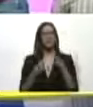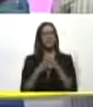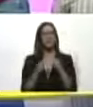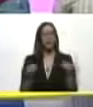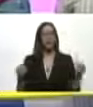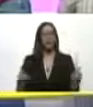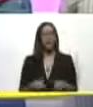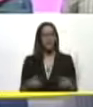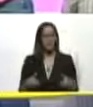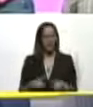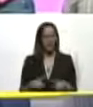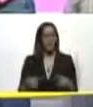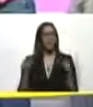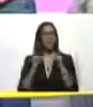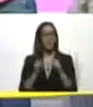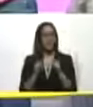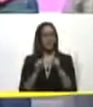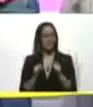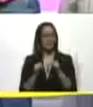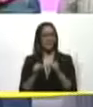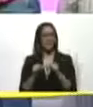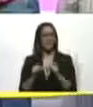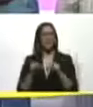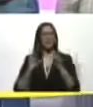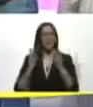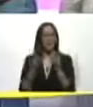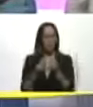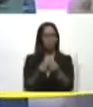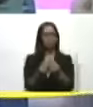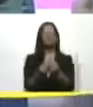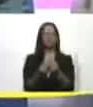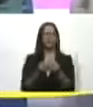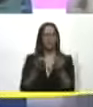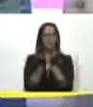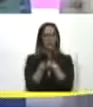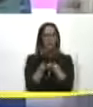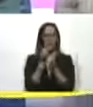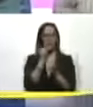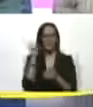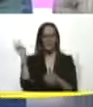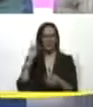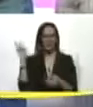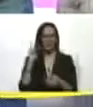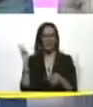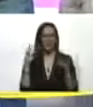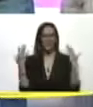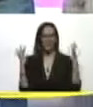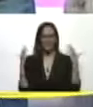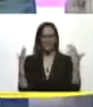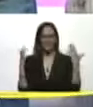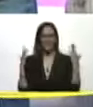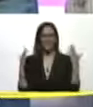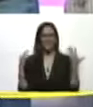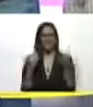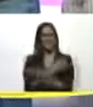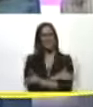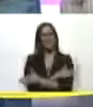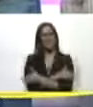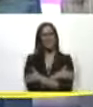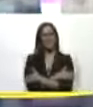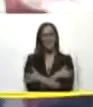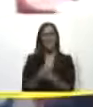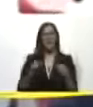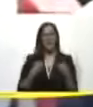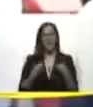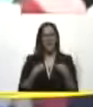esfuerzo para seguir marchando junto a los estudiantes en la juventud venezolana los felicito Que